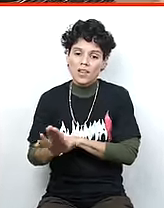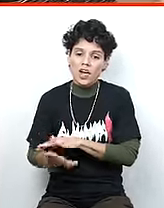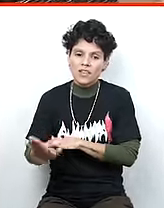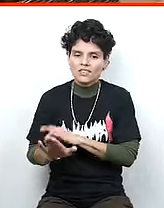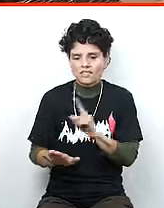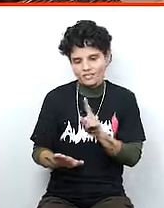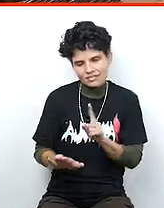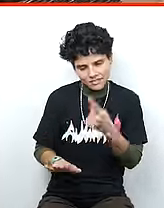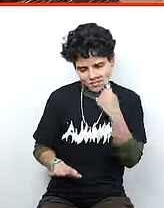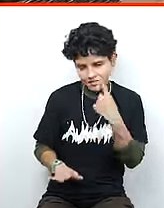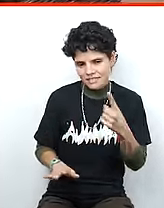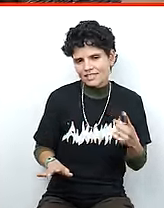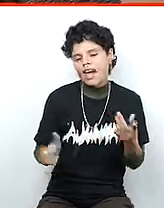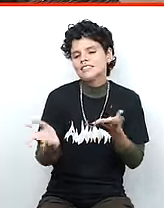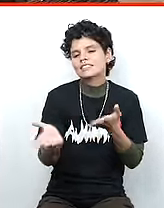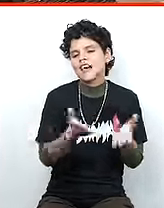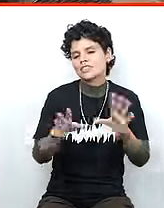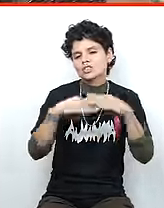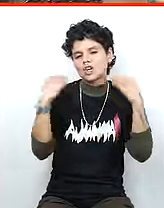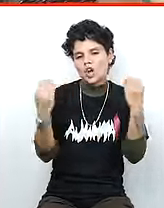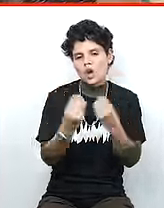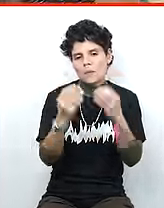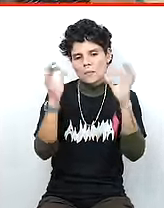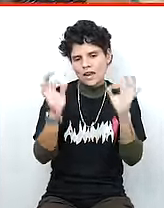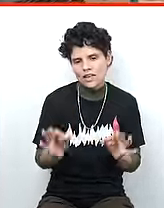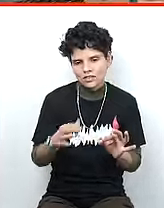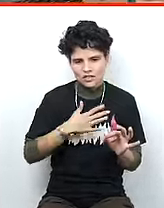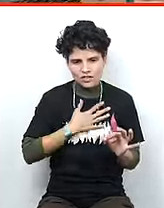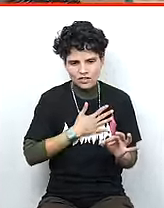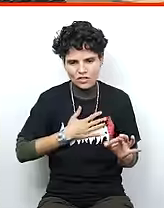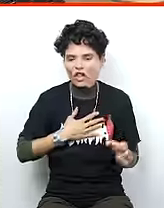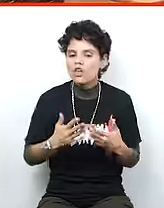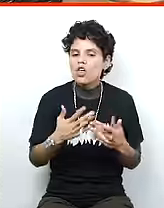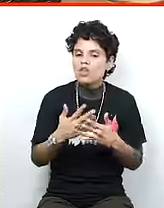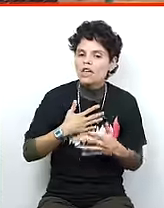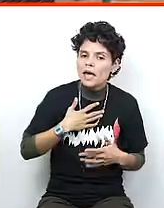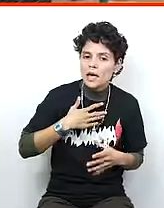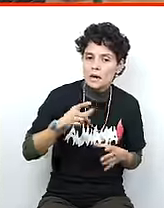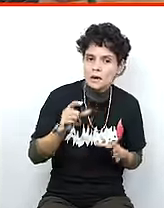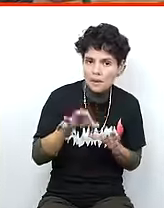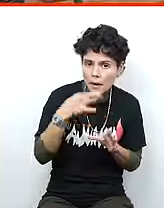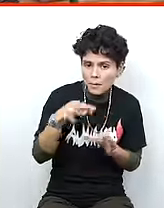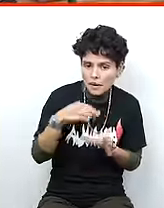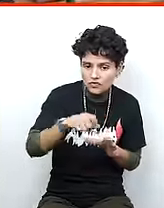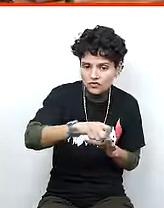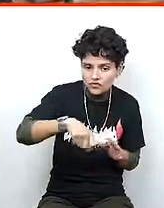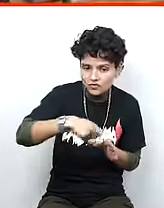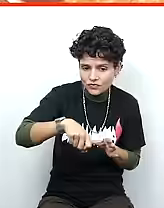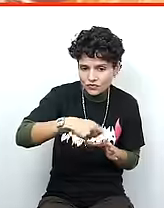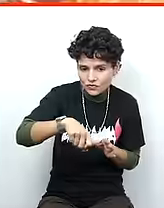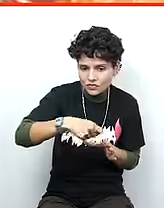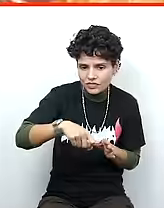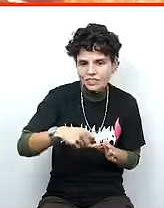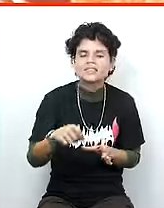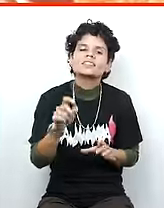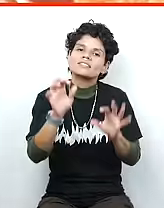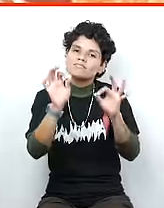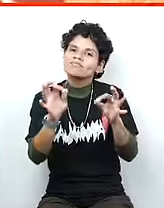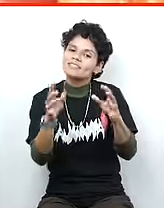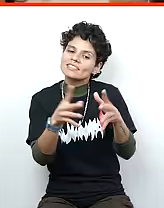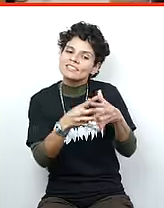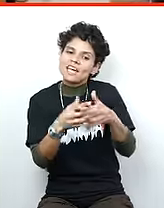Servicio completo, compadre. Vale, abrir el ketchup por mi hija, todo. ¿Dónde la para la papa? Sí, o para allá. Donde quiera. Esta es la parte